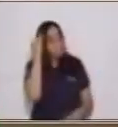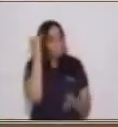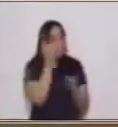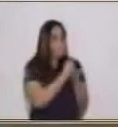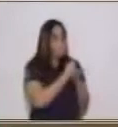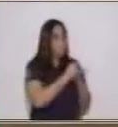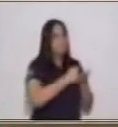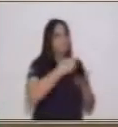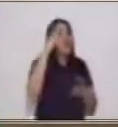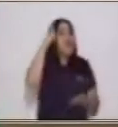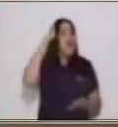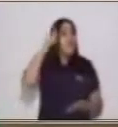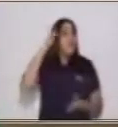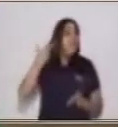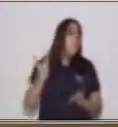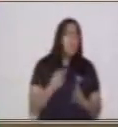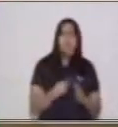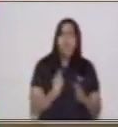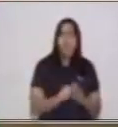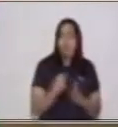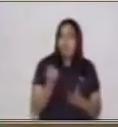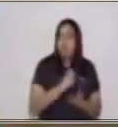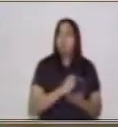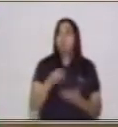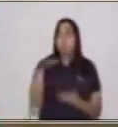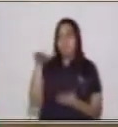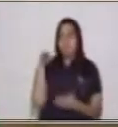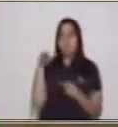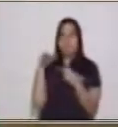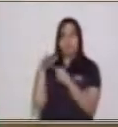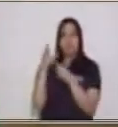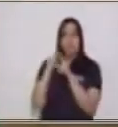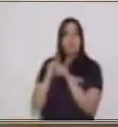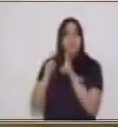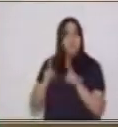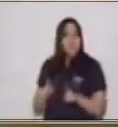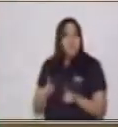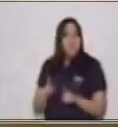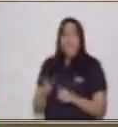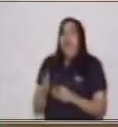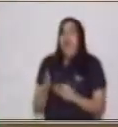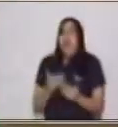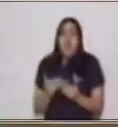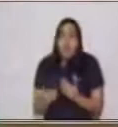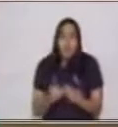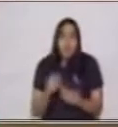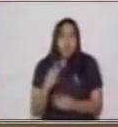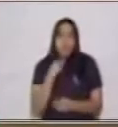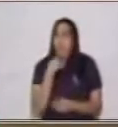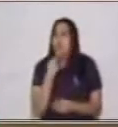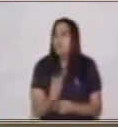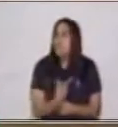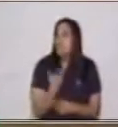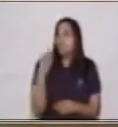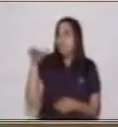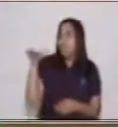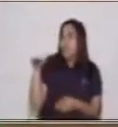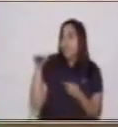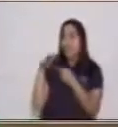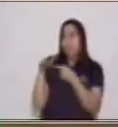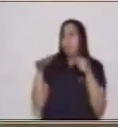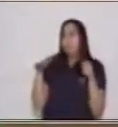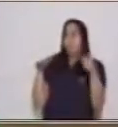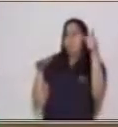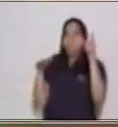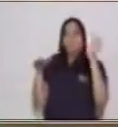cuándo vas o debes utilizar la Z. Aunque no hagas el sonido, porque pues por la costumbre de